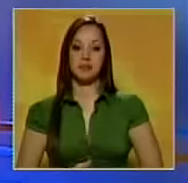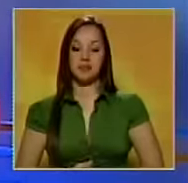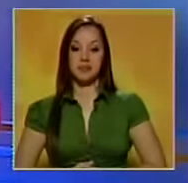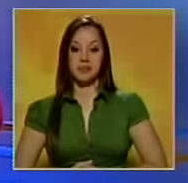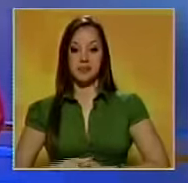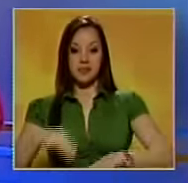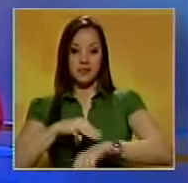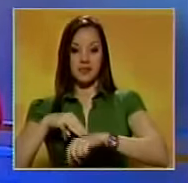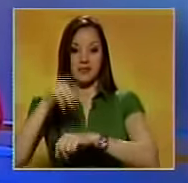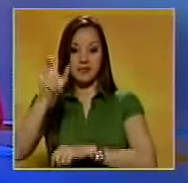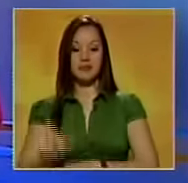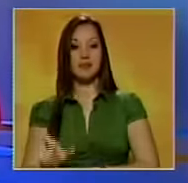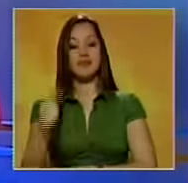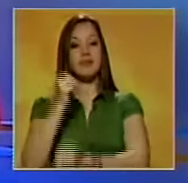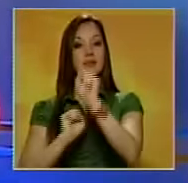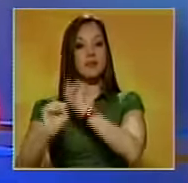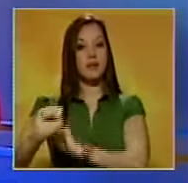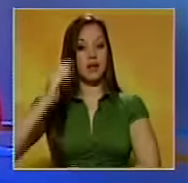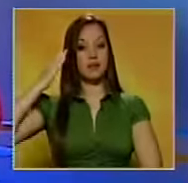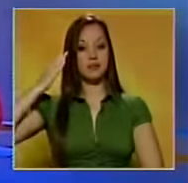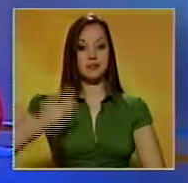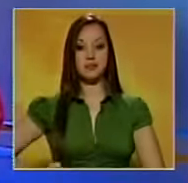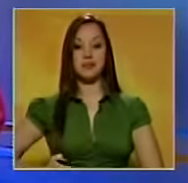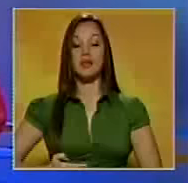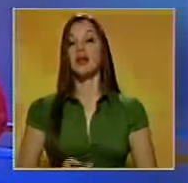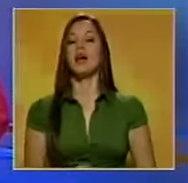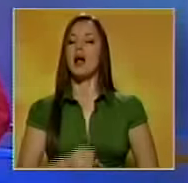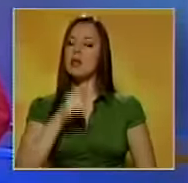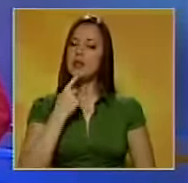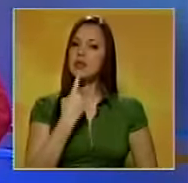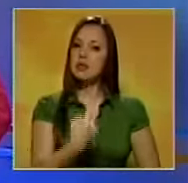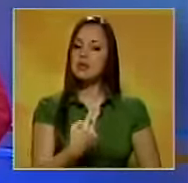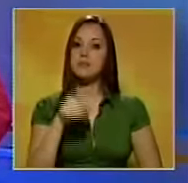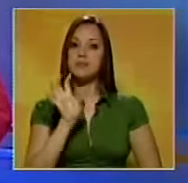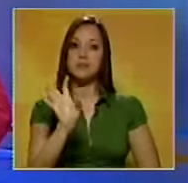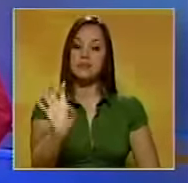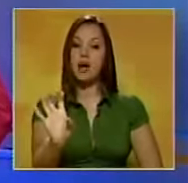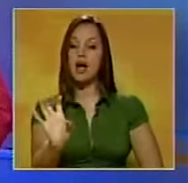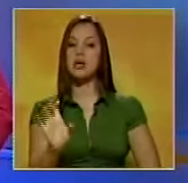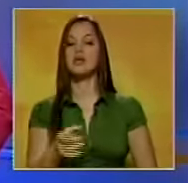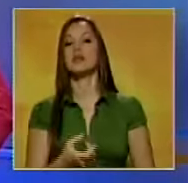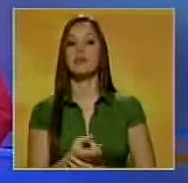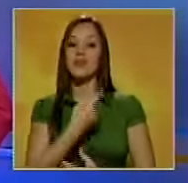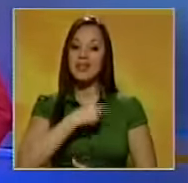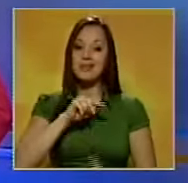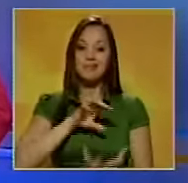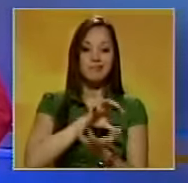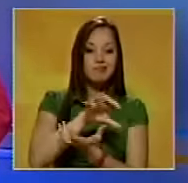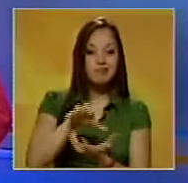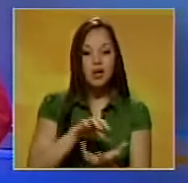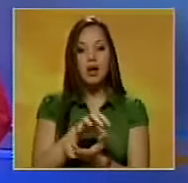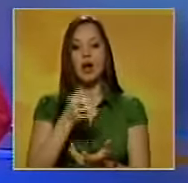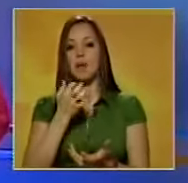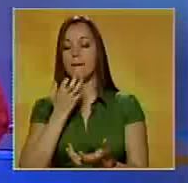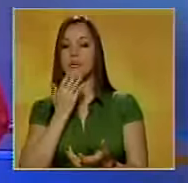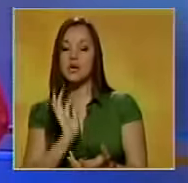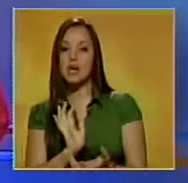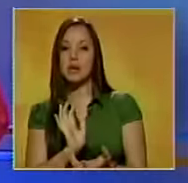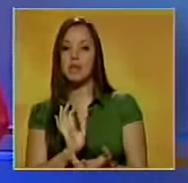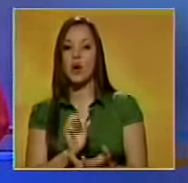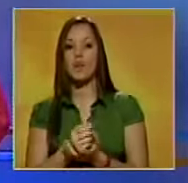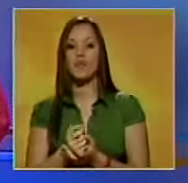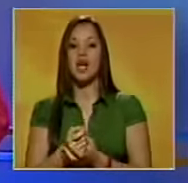el ministro de la defensa general en jefe Vladimir padrino López señaló que el país se encuentra amenazado mientras transite por los caminos de la